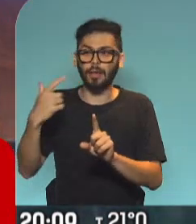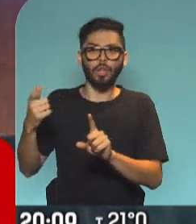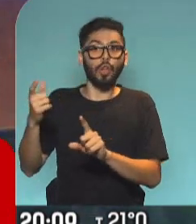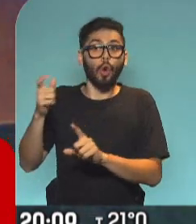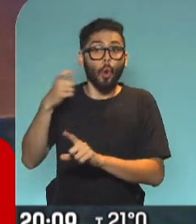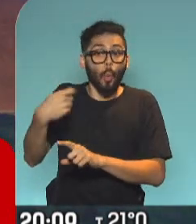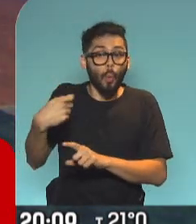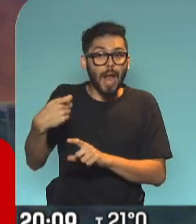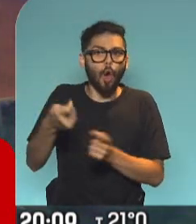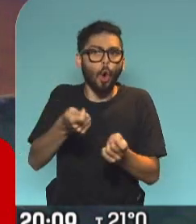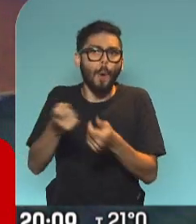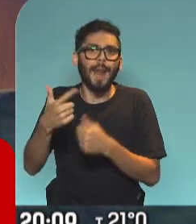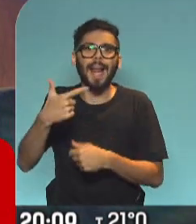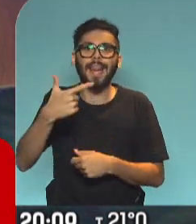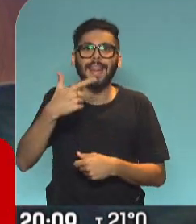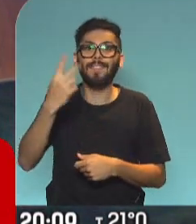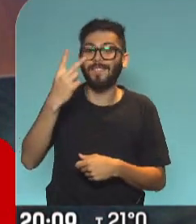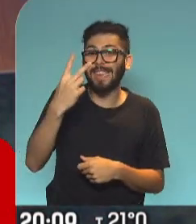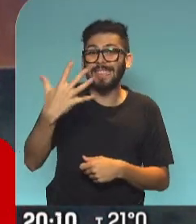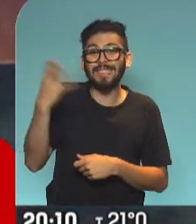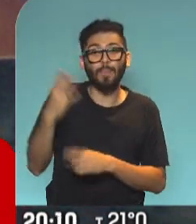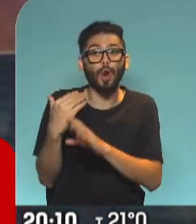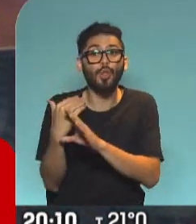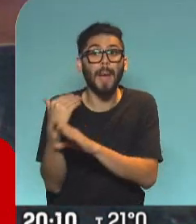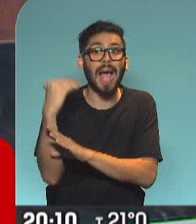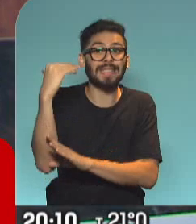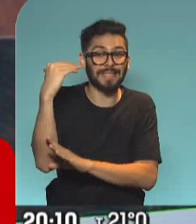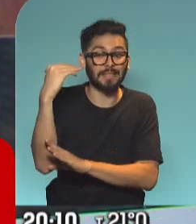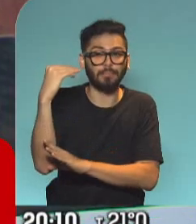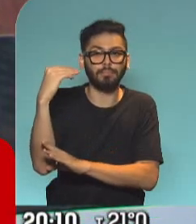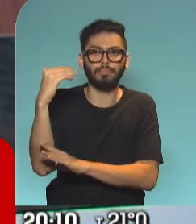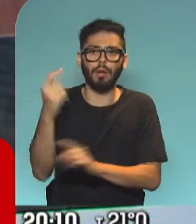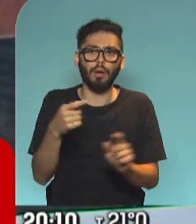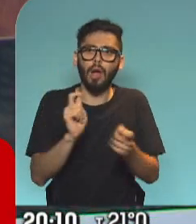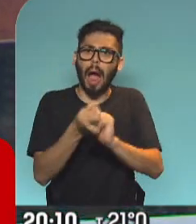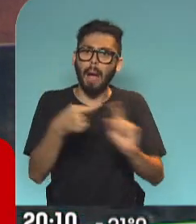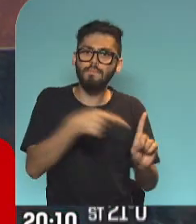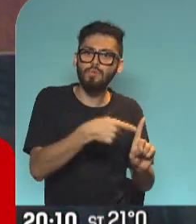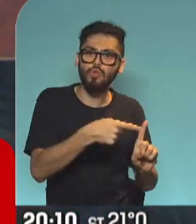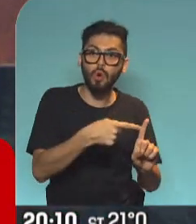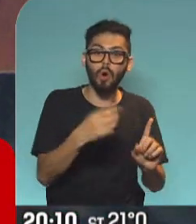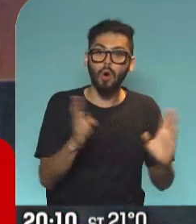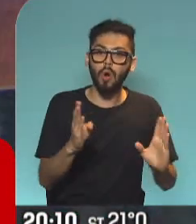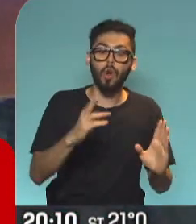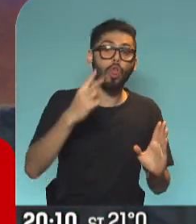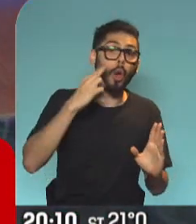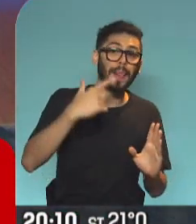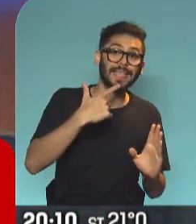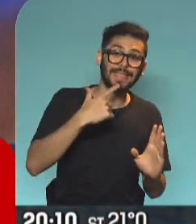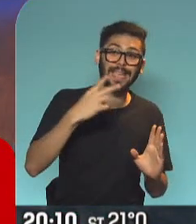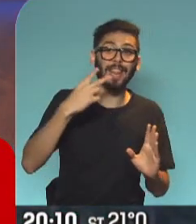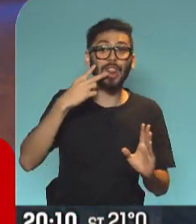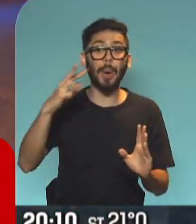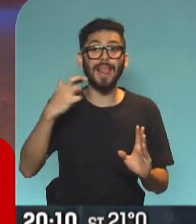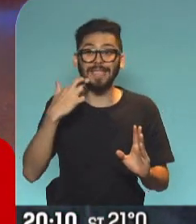se cambió la fórmula jubilatoria? Ha caído. Lo contrario, exactamente. Perdieron casi un 20% entre diciembre de 2017